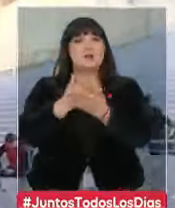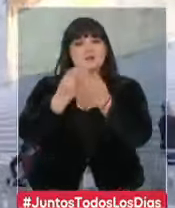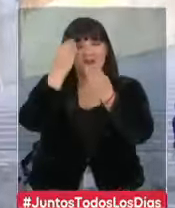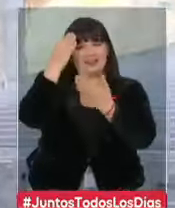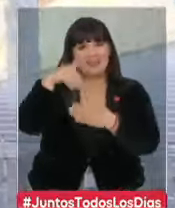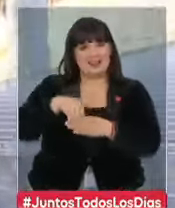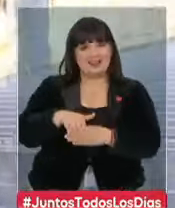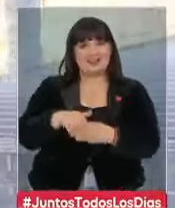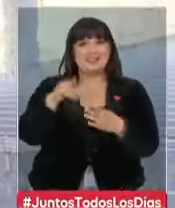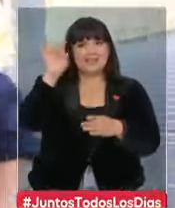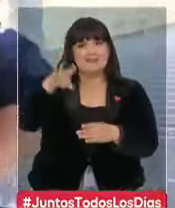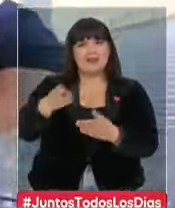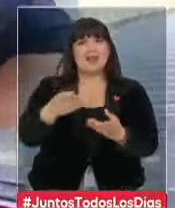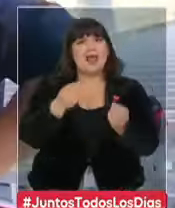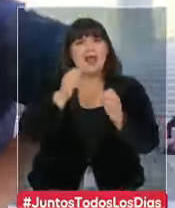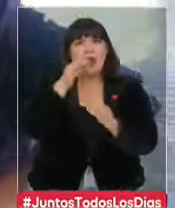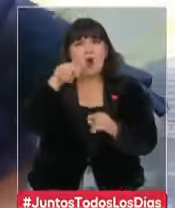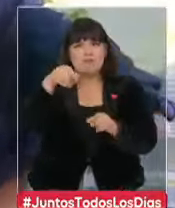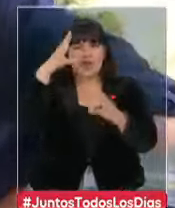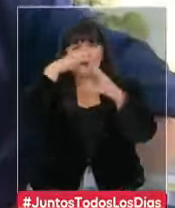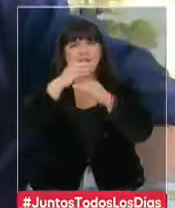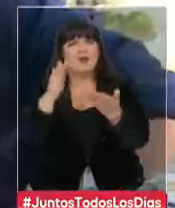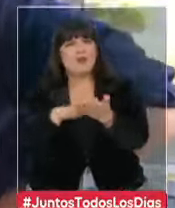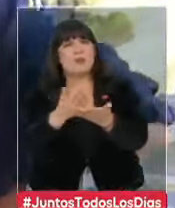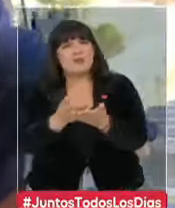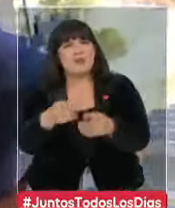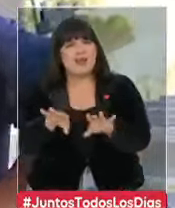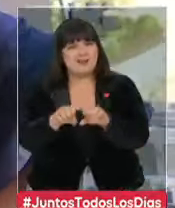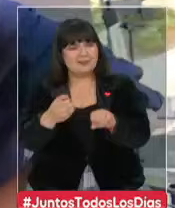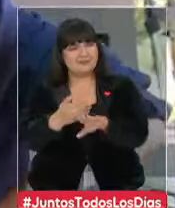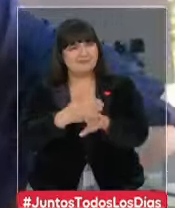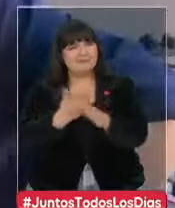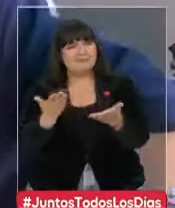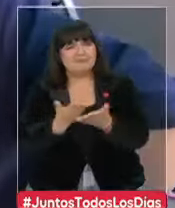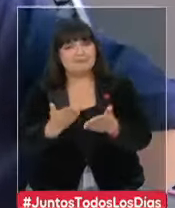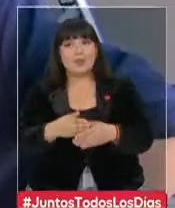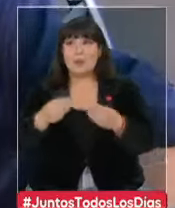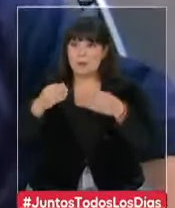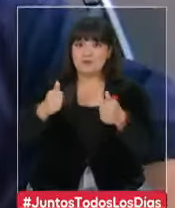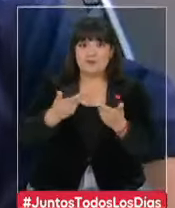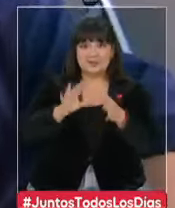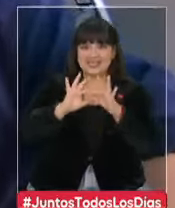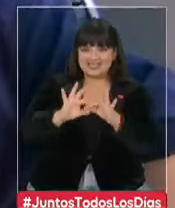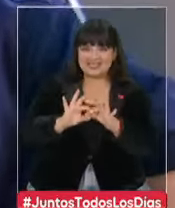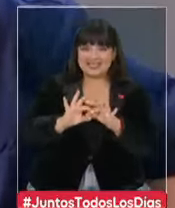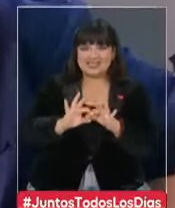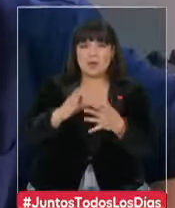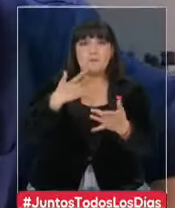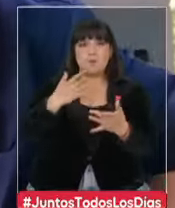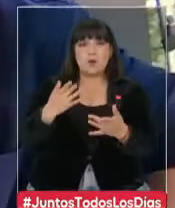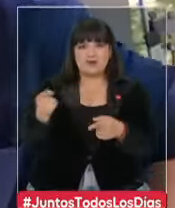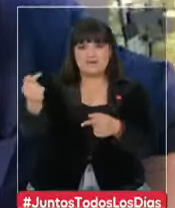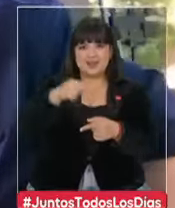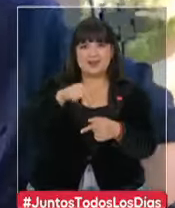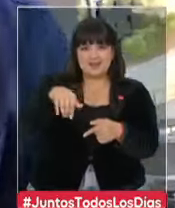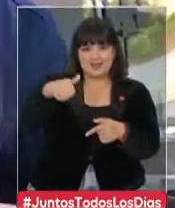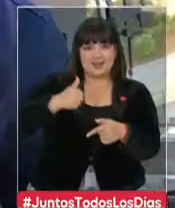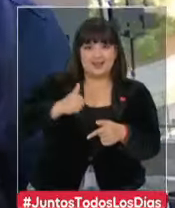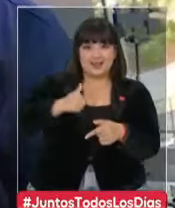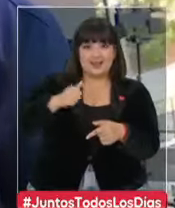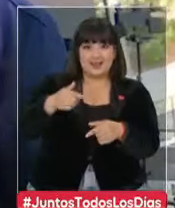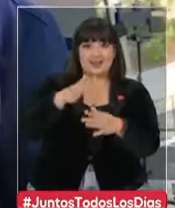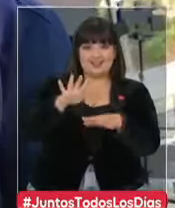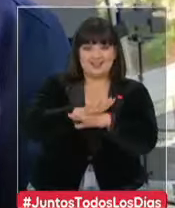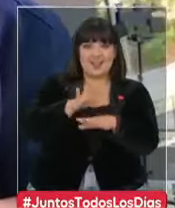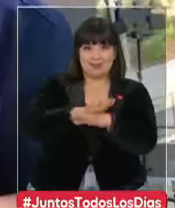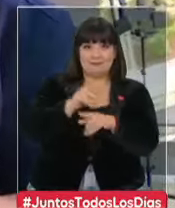buenas tardes. A ver, ¿qué se espera para esta noche? ¿Cómo están los preparativos aquí mismo? Muy bien, muchas gracias por venir, por estar en el anfiteatro de la